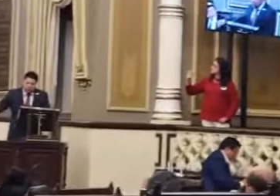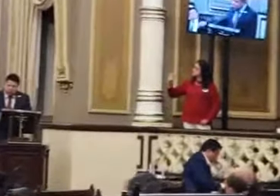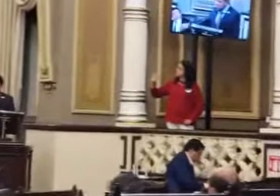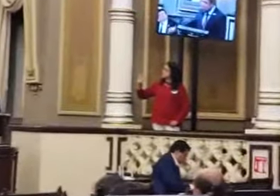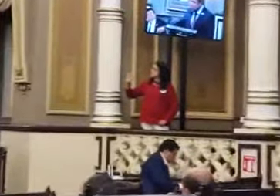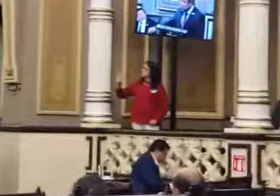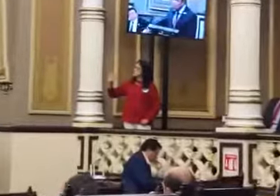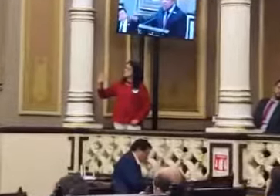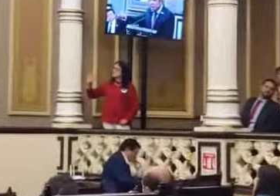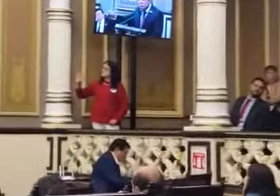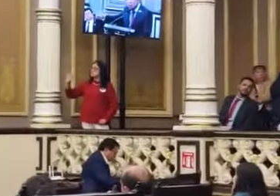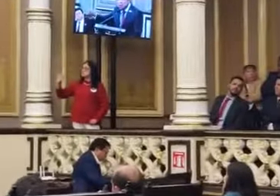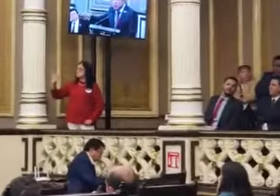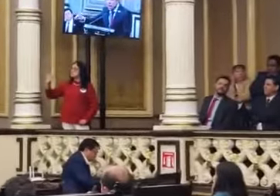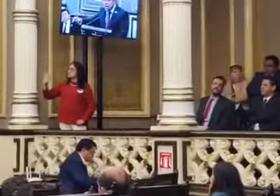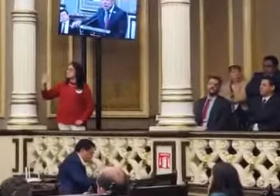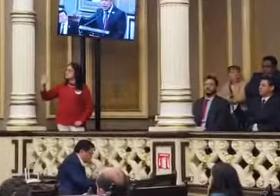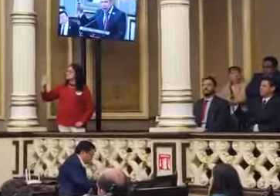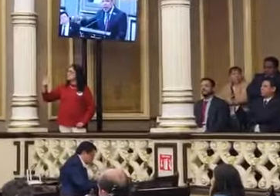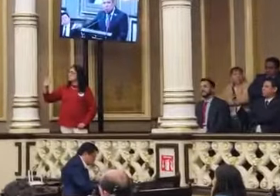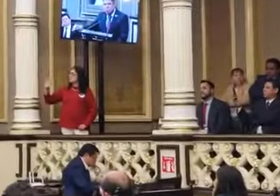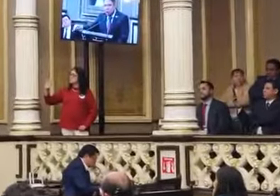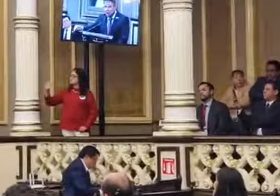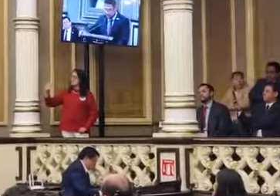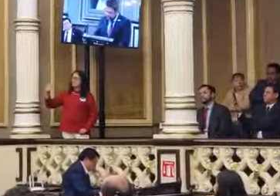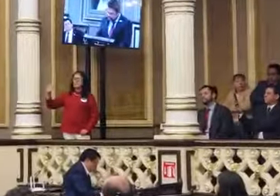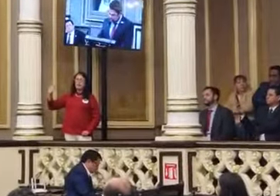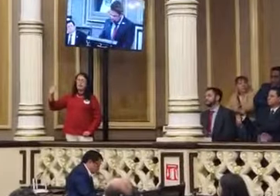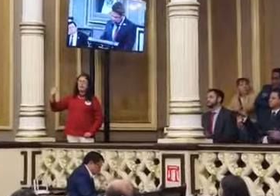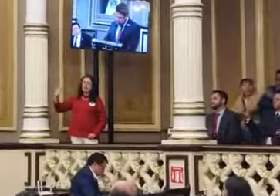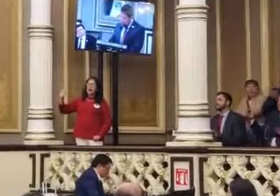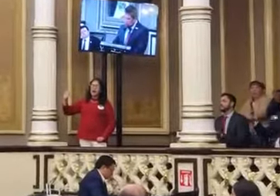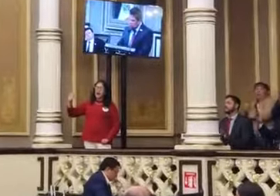que, menos mal, está a unos días de derrumbarse.